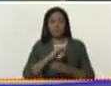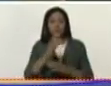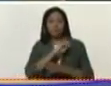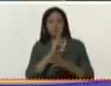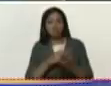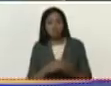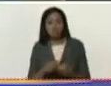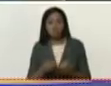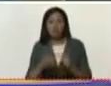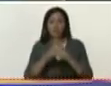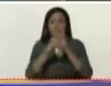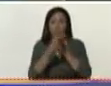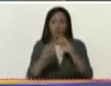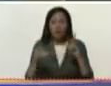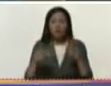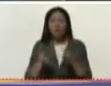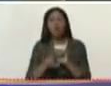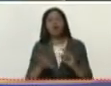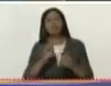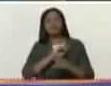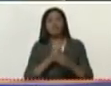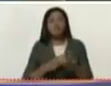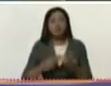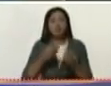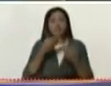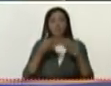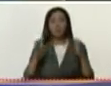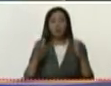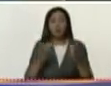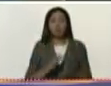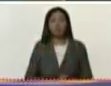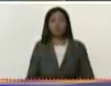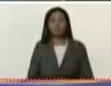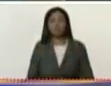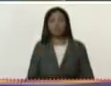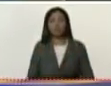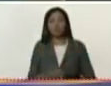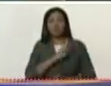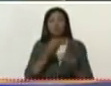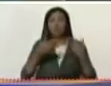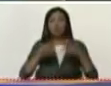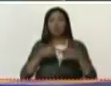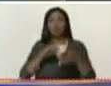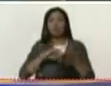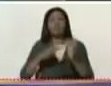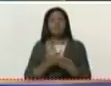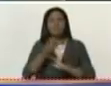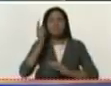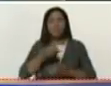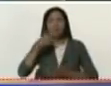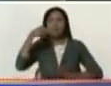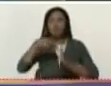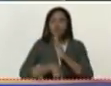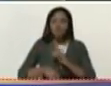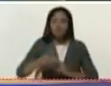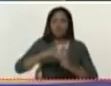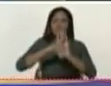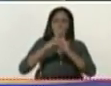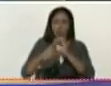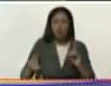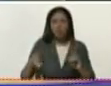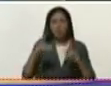fortalecimiento y democratización del poder popular. El poder popular tiene que ser un poder profundamente